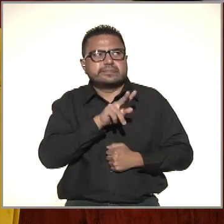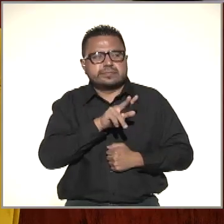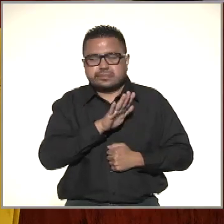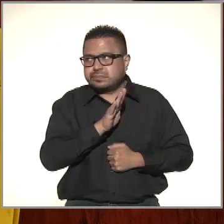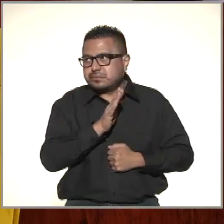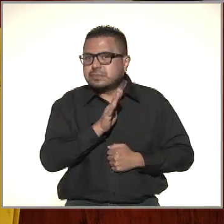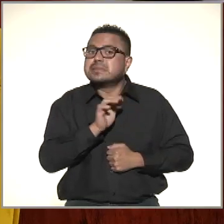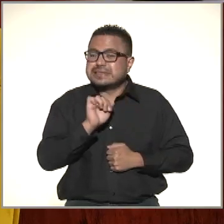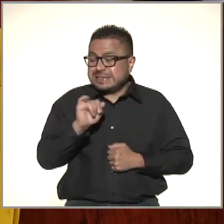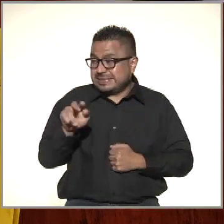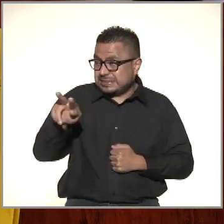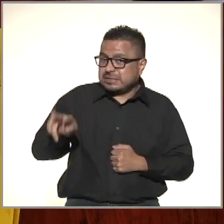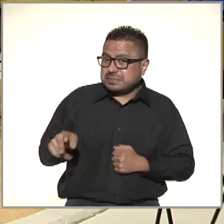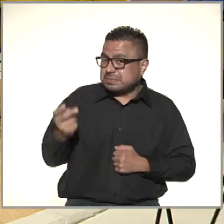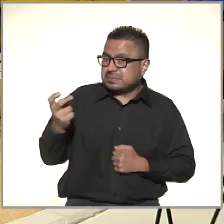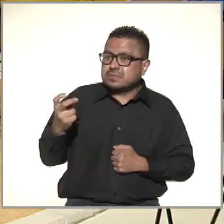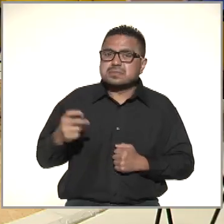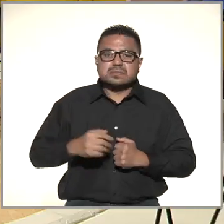Por supuesto. Y